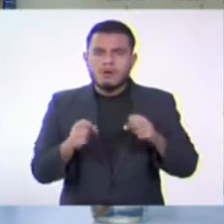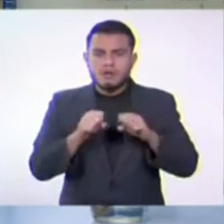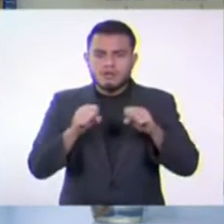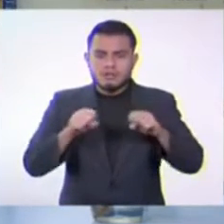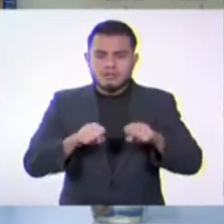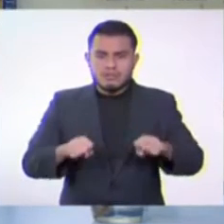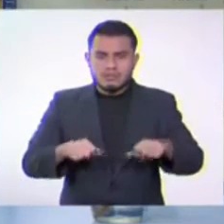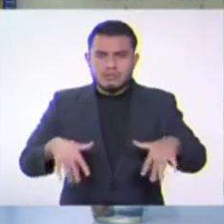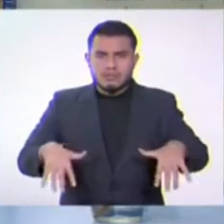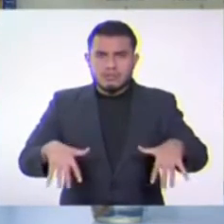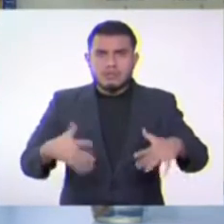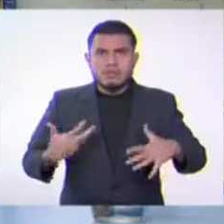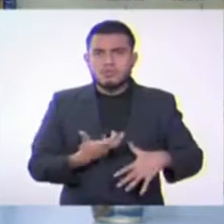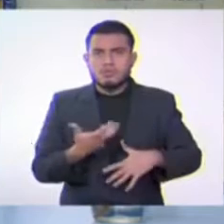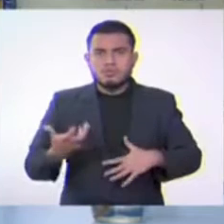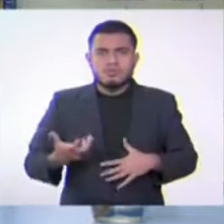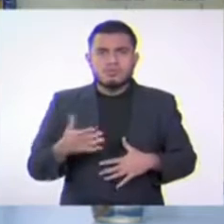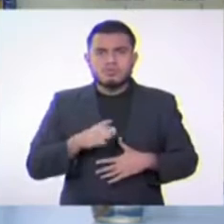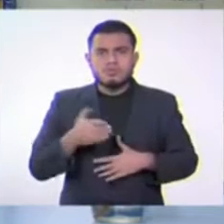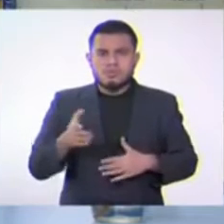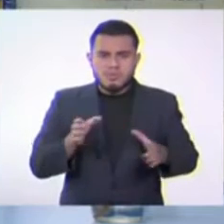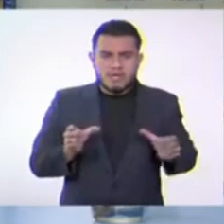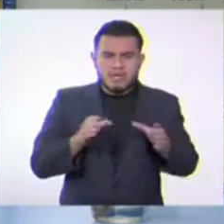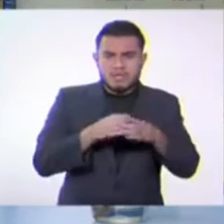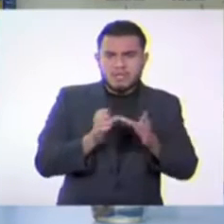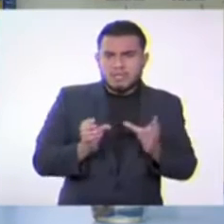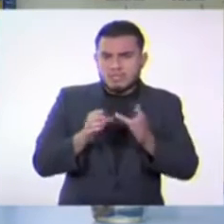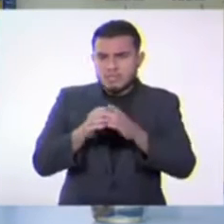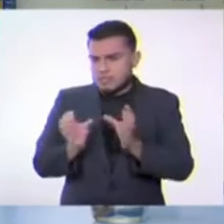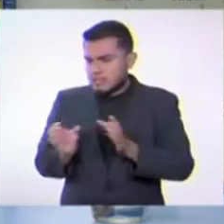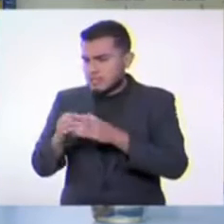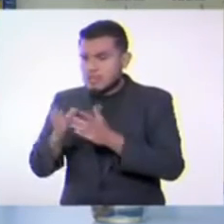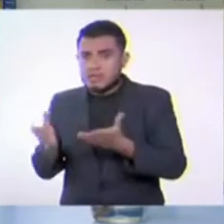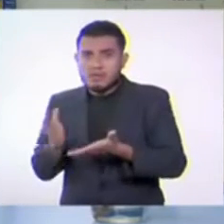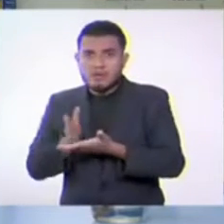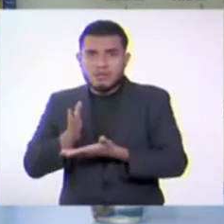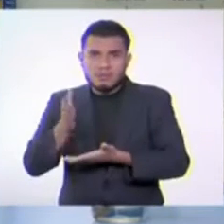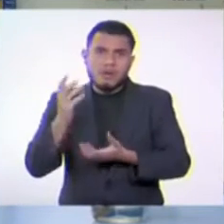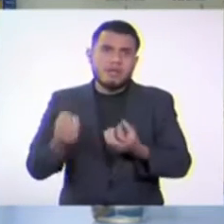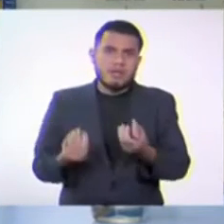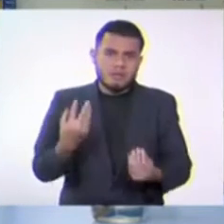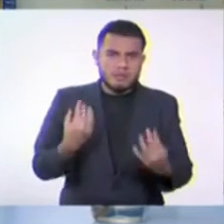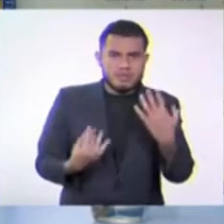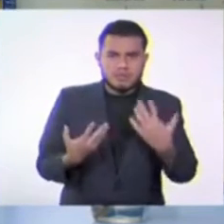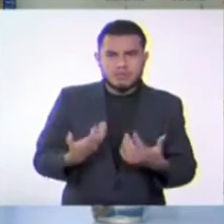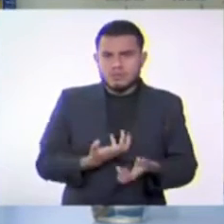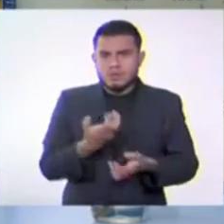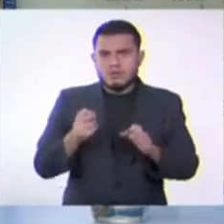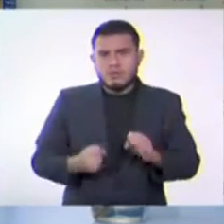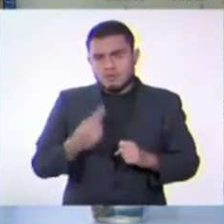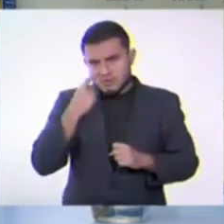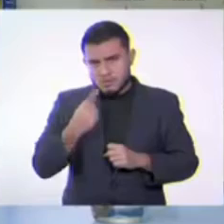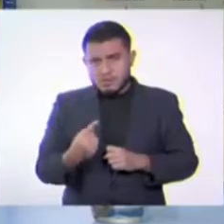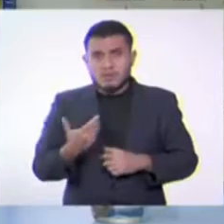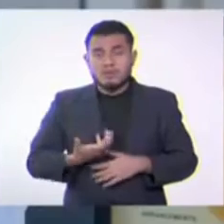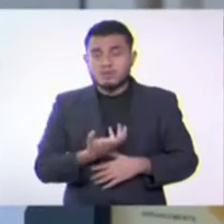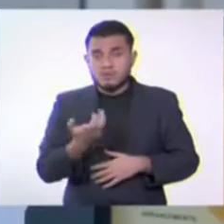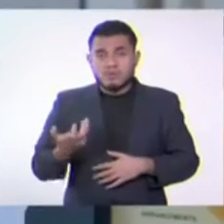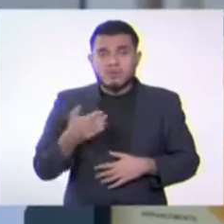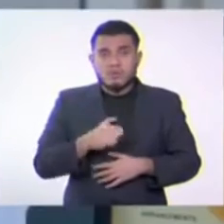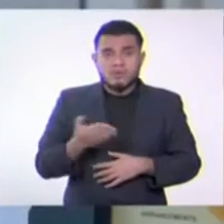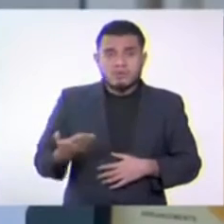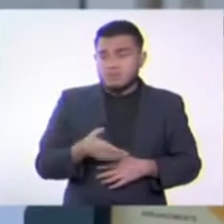que utilizamos para agrupar a todos estos seres vivos que puedes ver acá? Bueno, para eso utilizamos